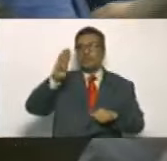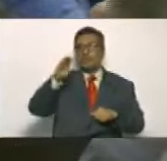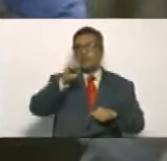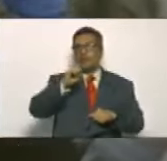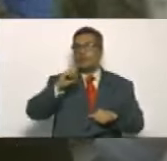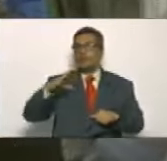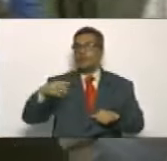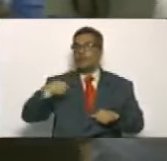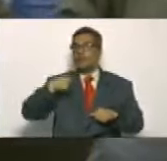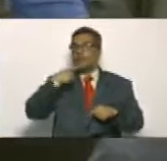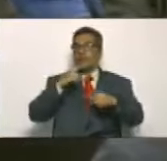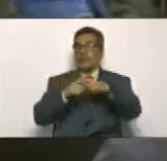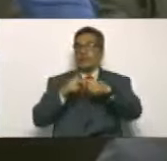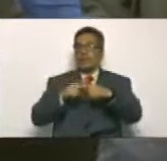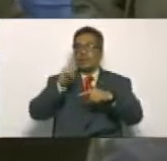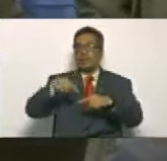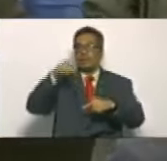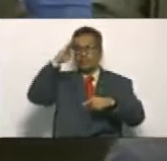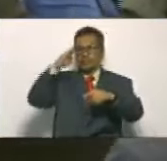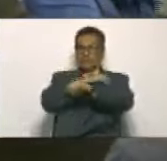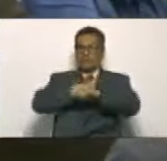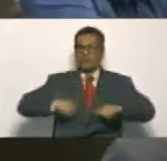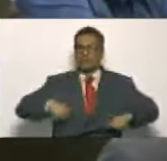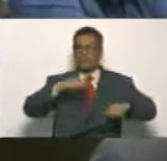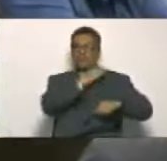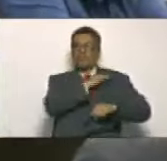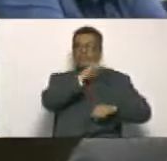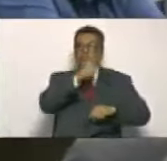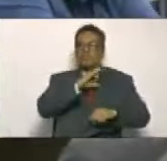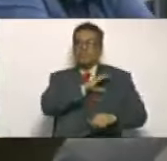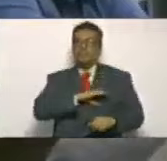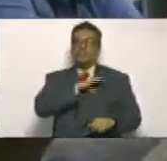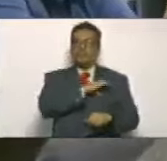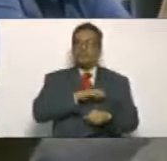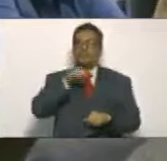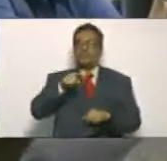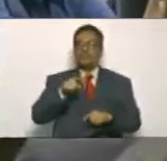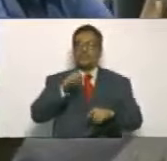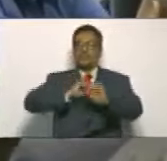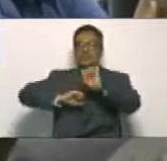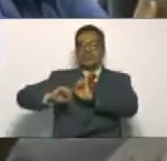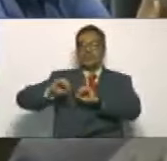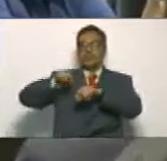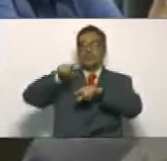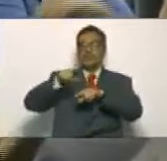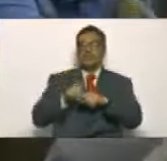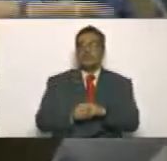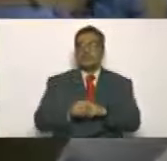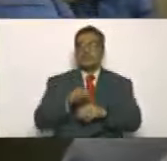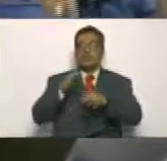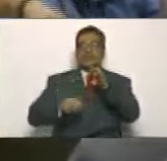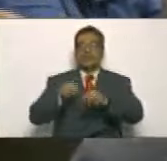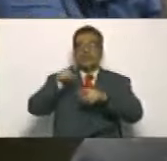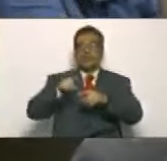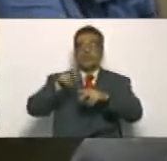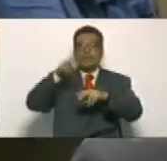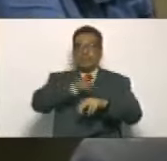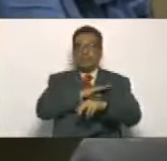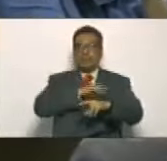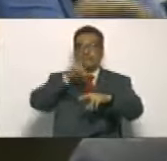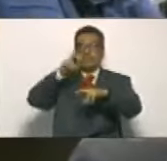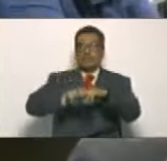que también le dijo al general Visconti, a la Comisión de Seguridad y Defensa, le dijo, después que a mí me